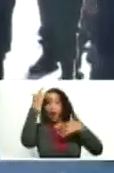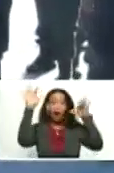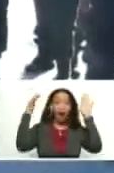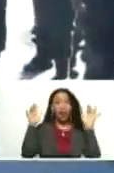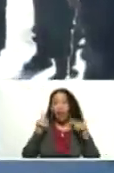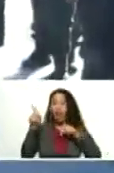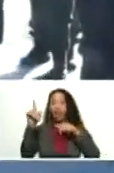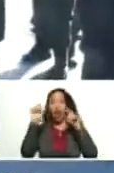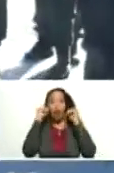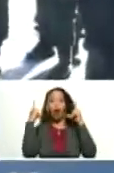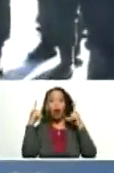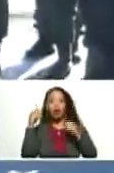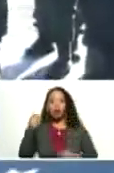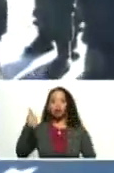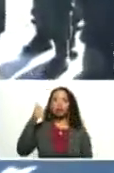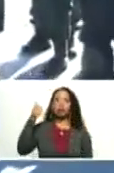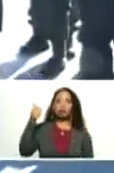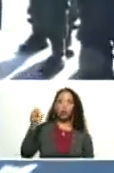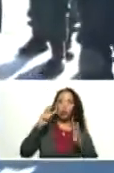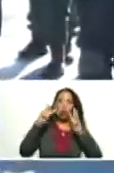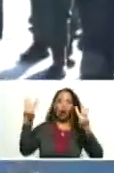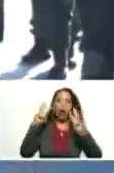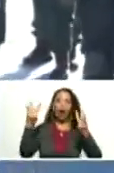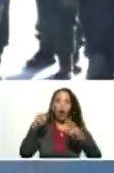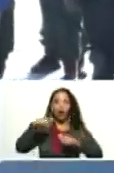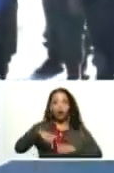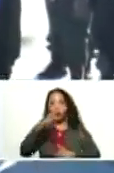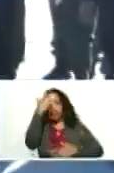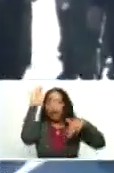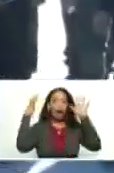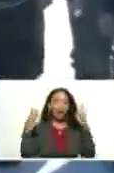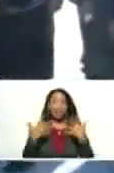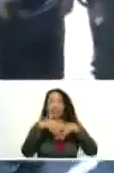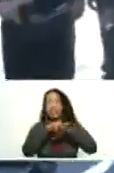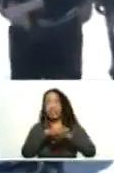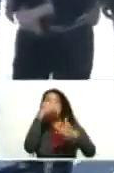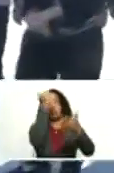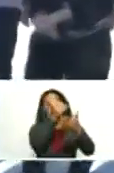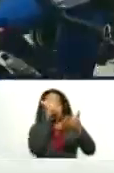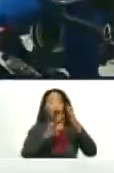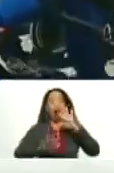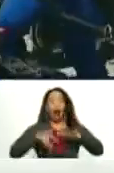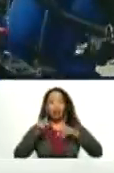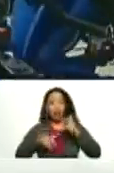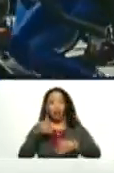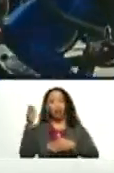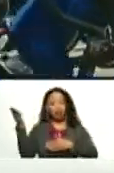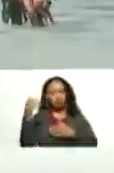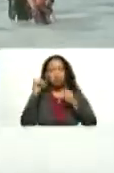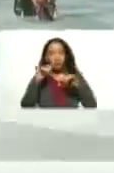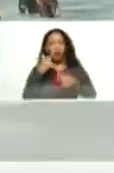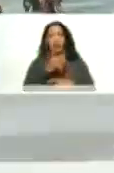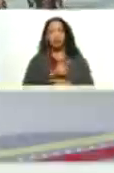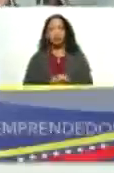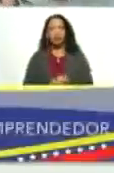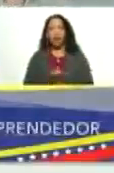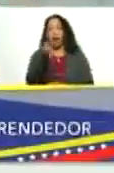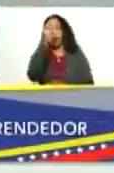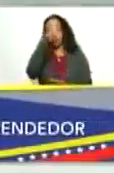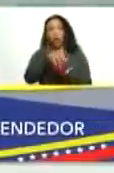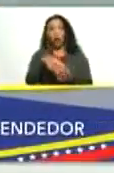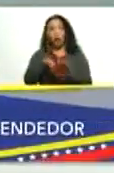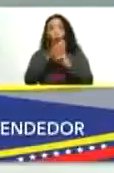Guaira? Impresionante, presidente. Unos carnavales integrales, con una agenda que usted ha orientado. Porque, presidente, yo no creo que ningún estado en el